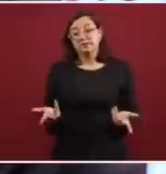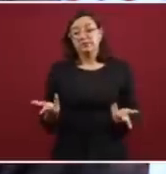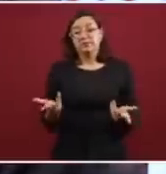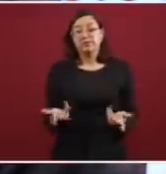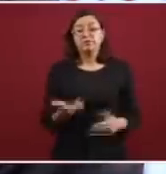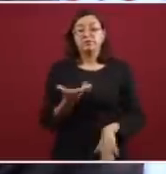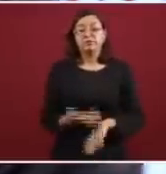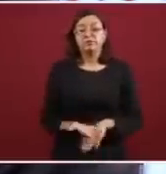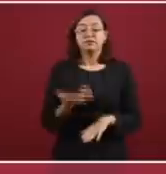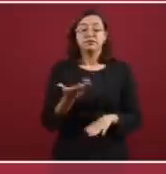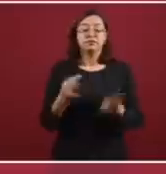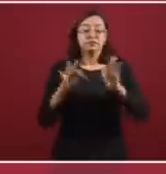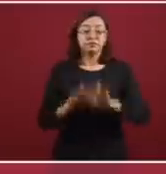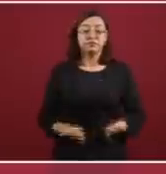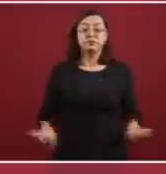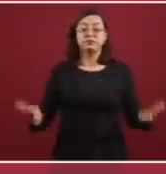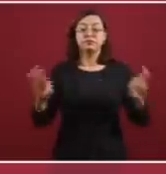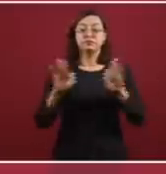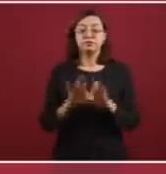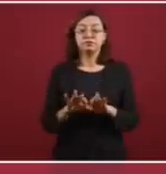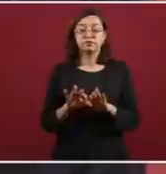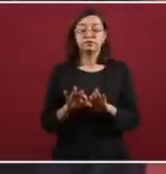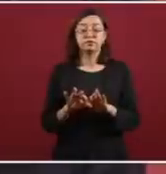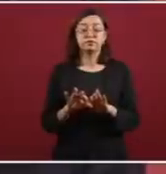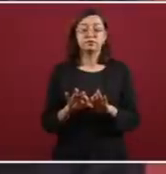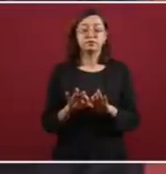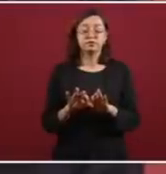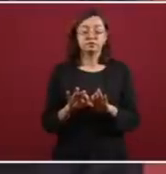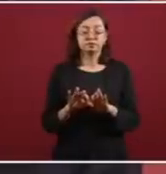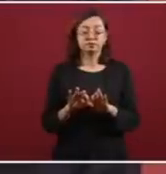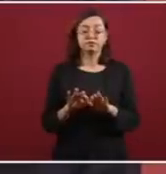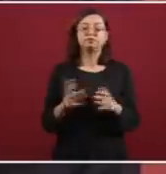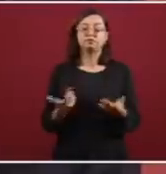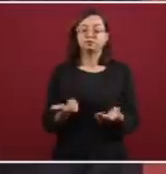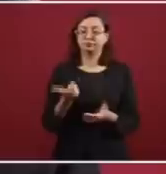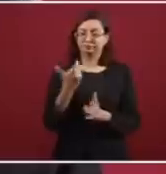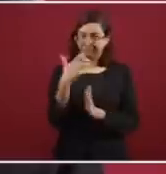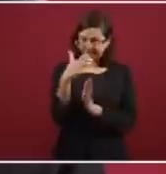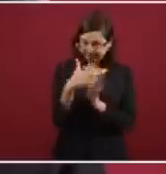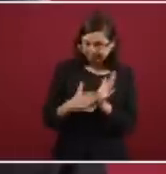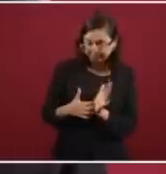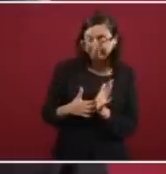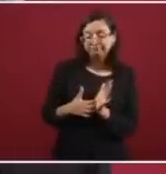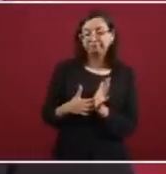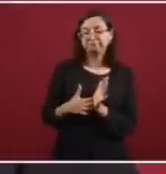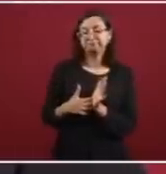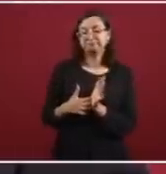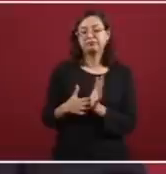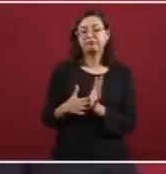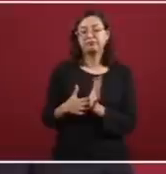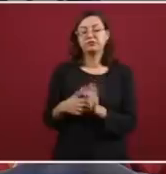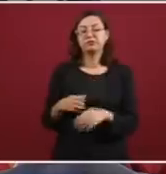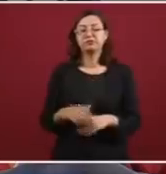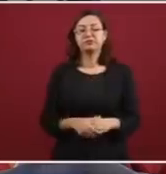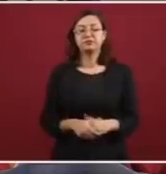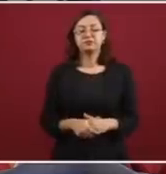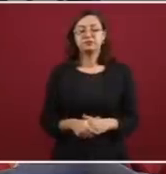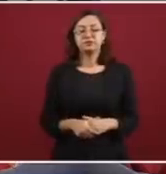es muy importante lo de la austeridad, y